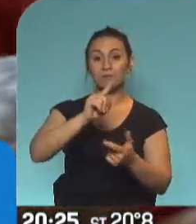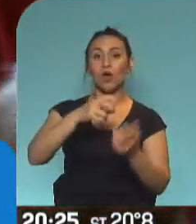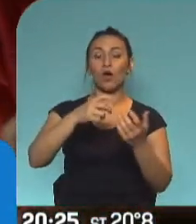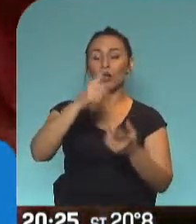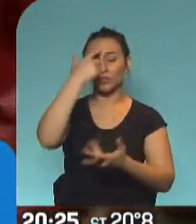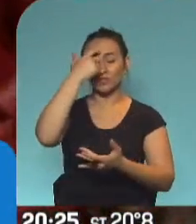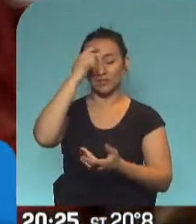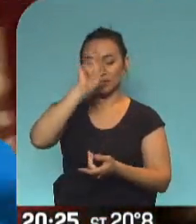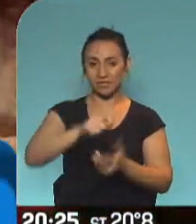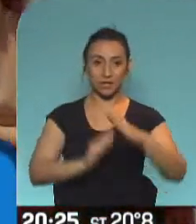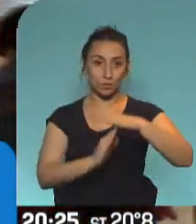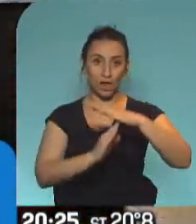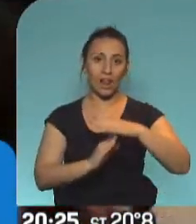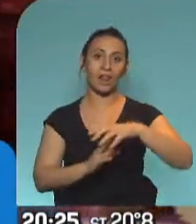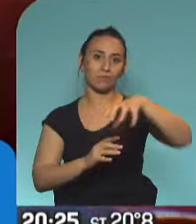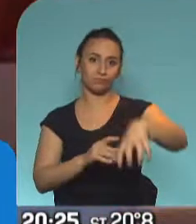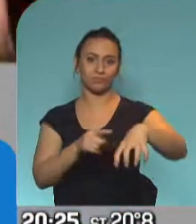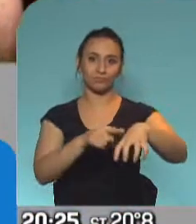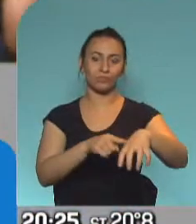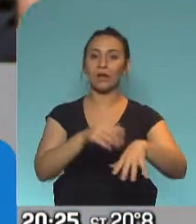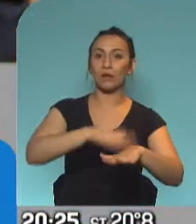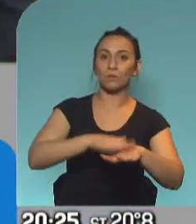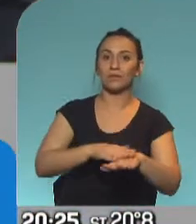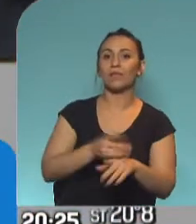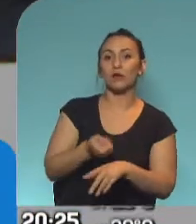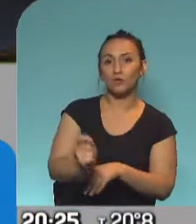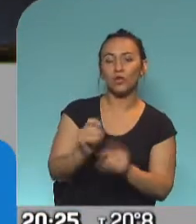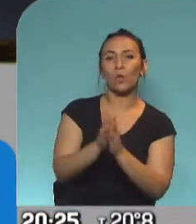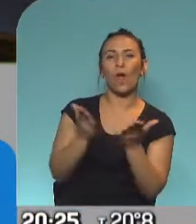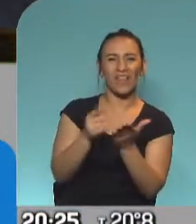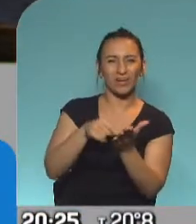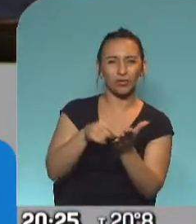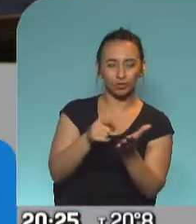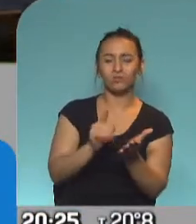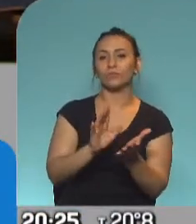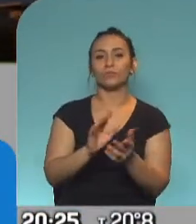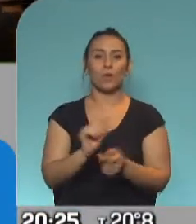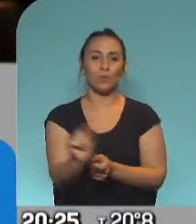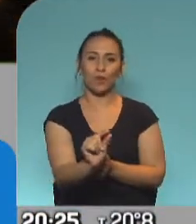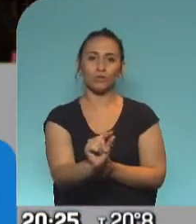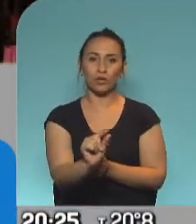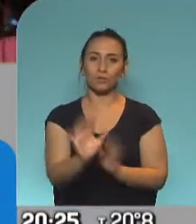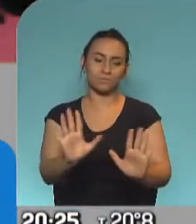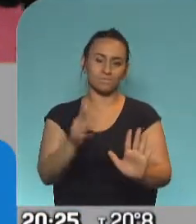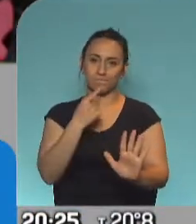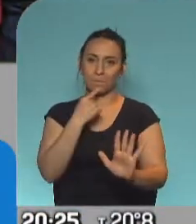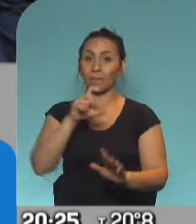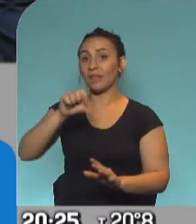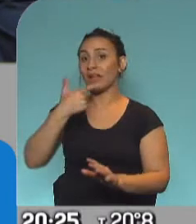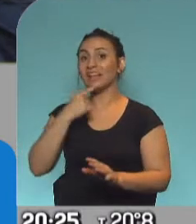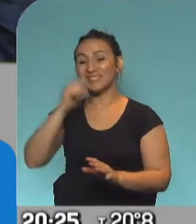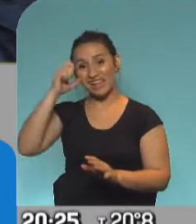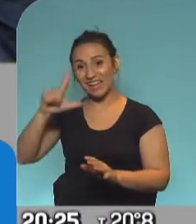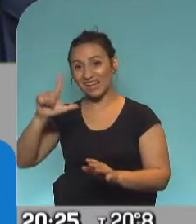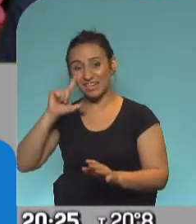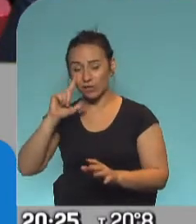tiene asignada la causa Cuadernos. Todavía, como la designación es provisoria, es imposible decir si Castelli va a participar o